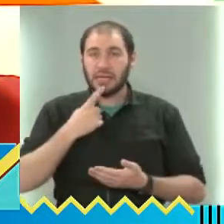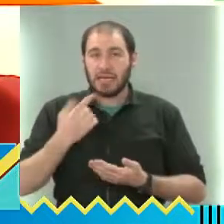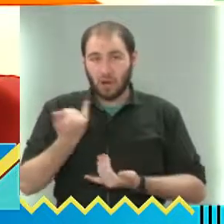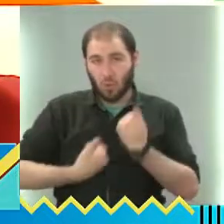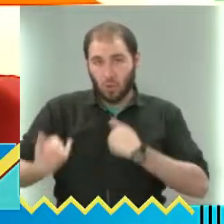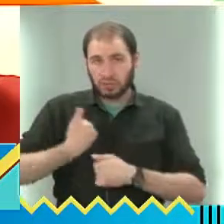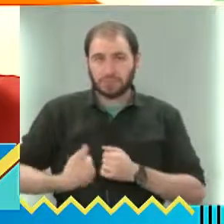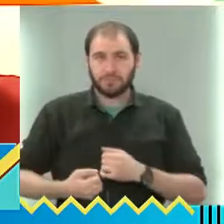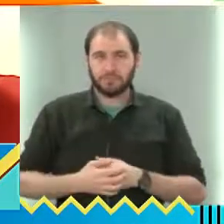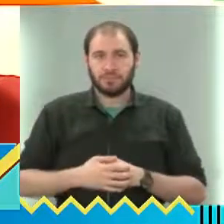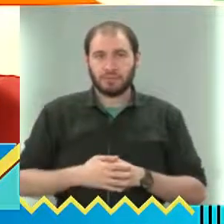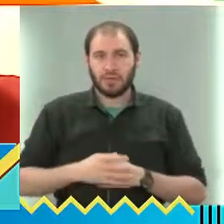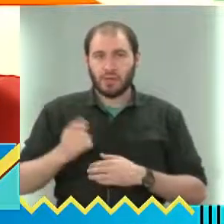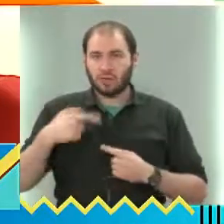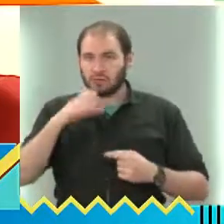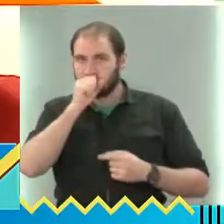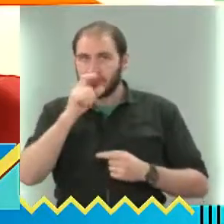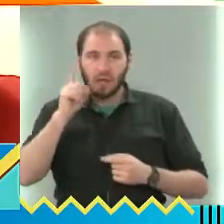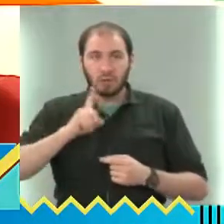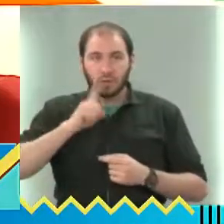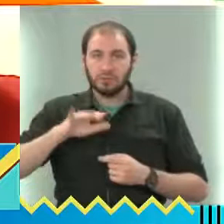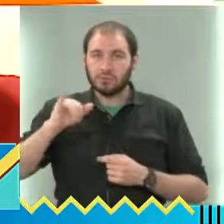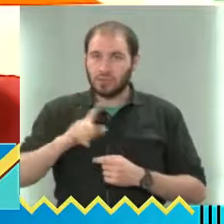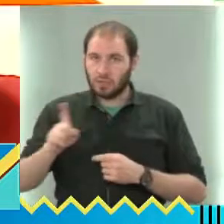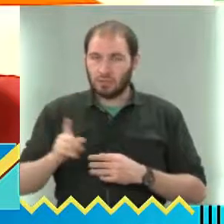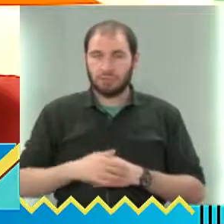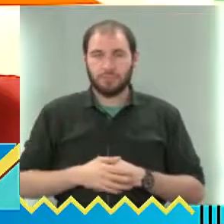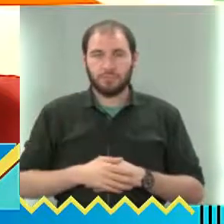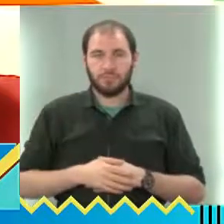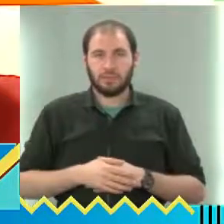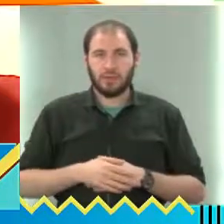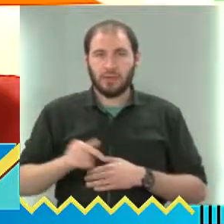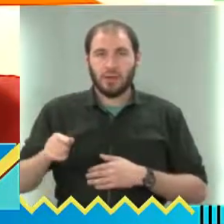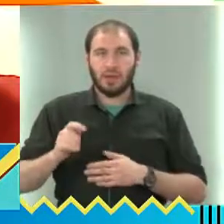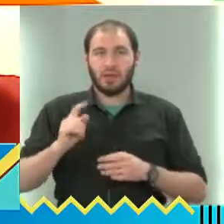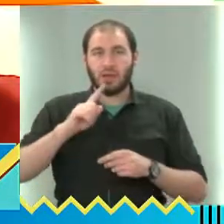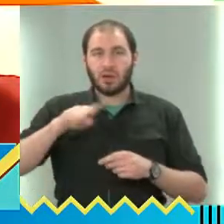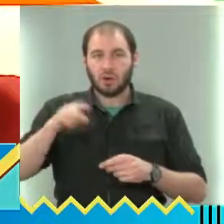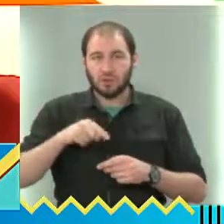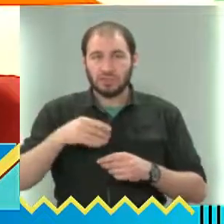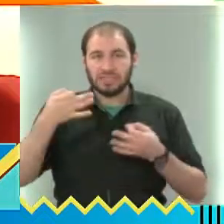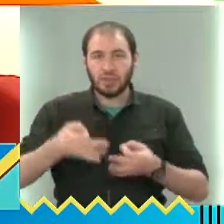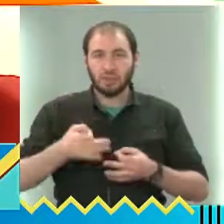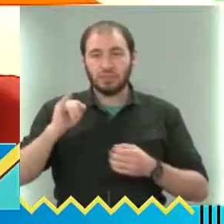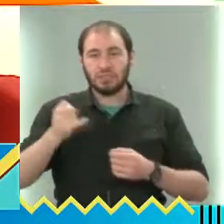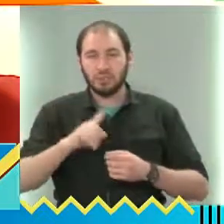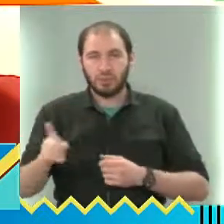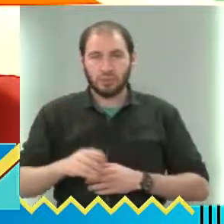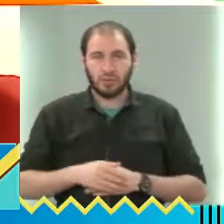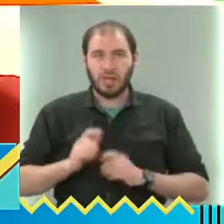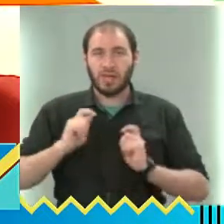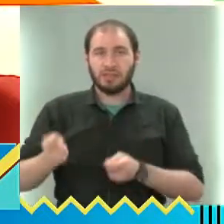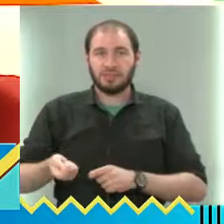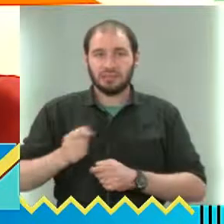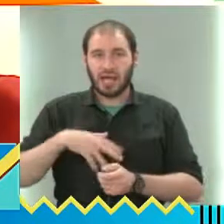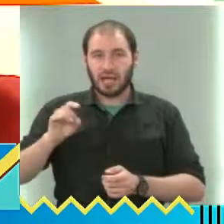si omitió o si no, mediante colocando una cruz, si es segura o no es segura su donación